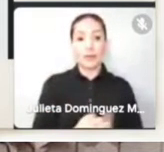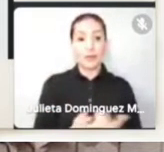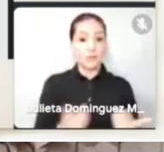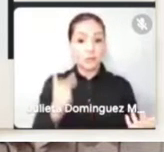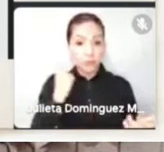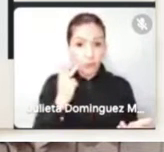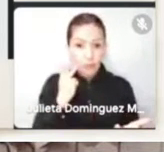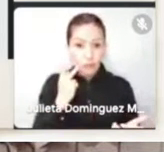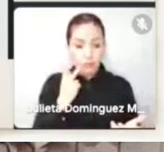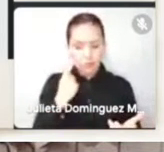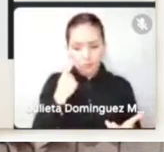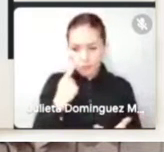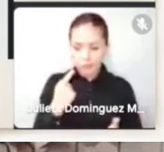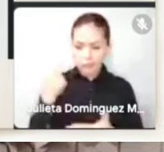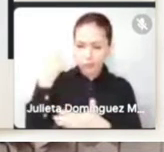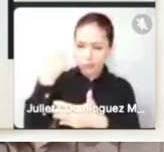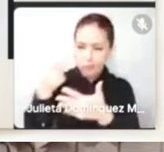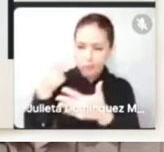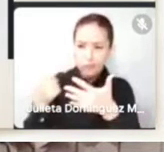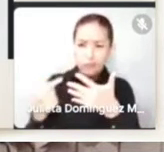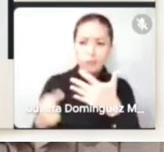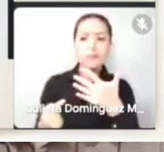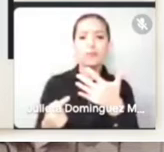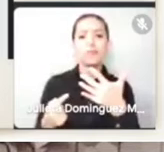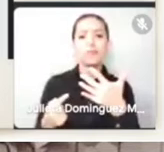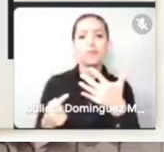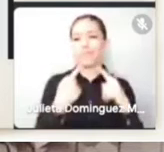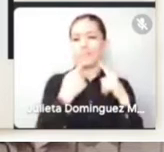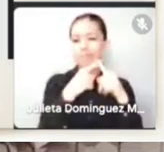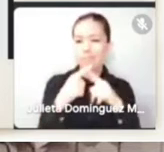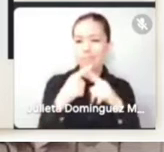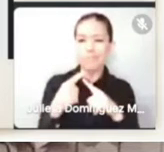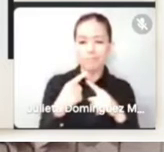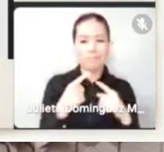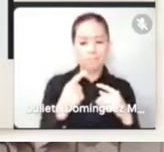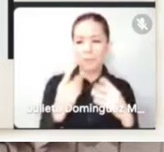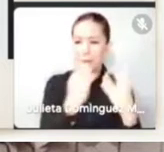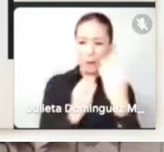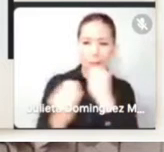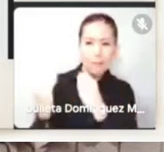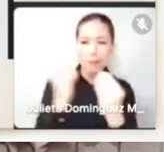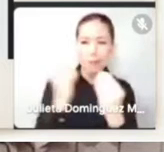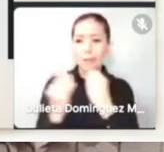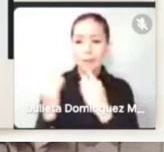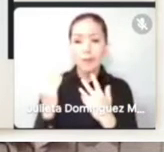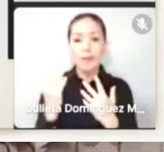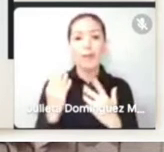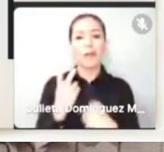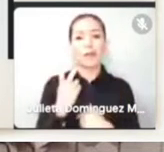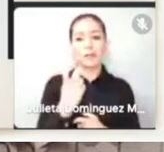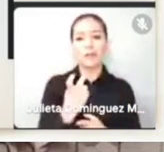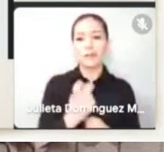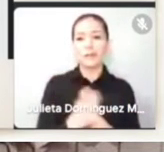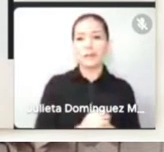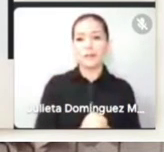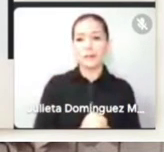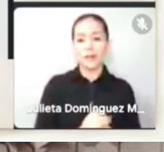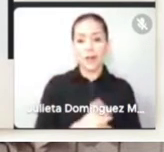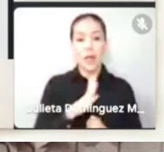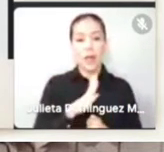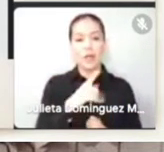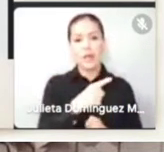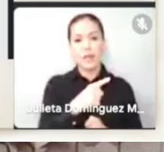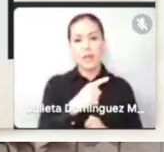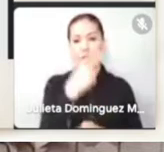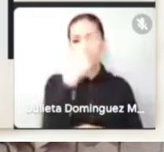probatorio y demás constancias que obran en autos, así como de las afirmaciones de las partes, se propone tener por acreditada la aparición del